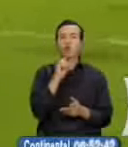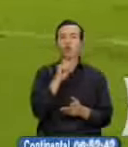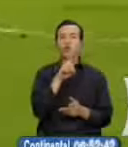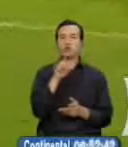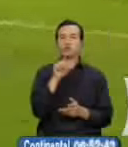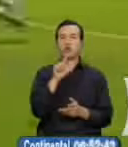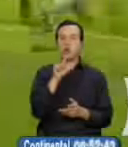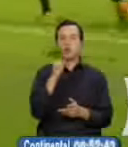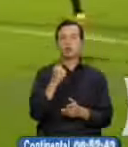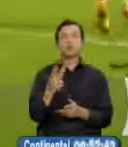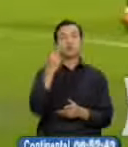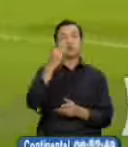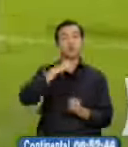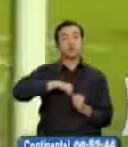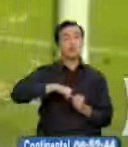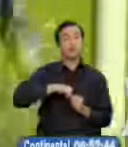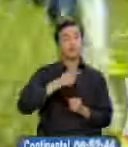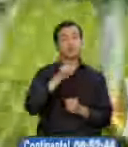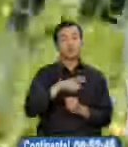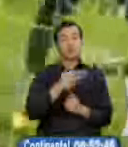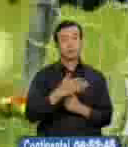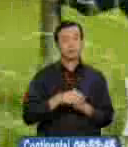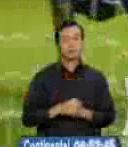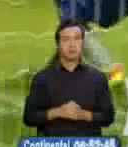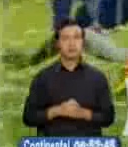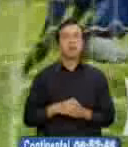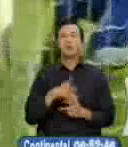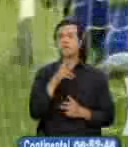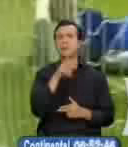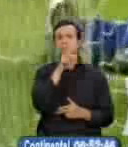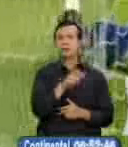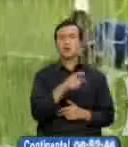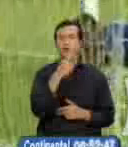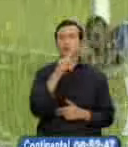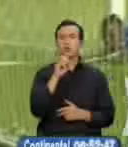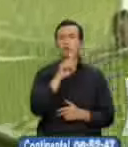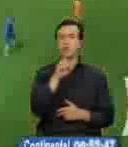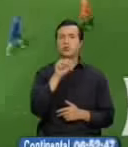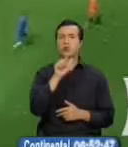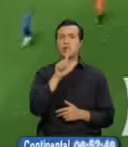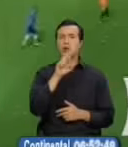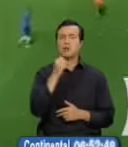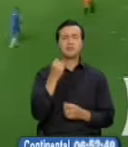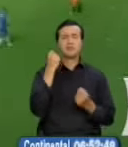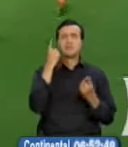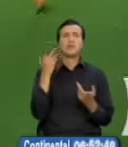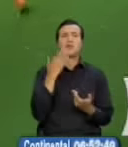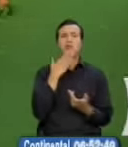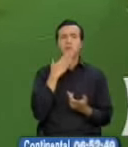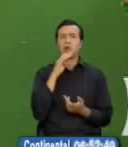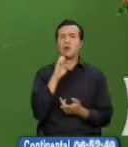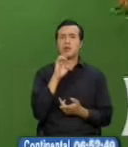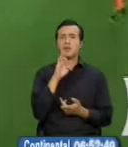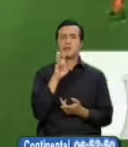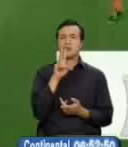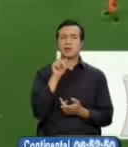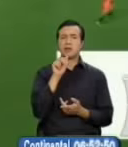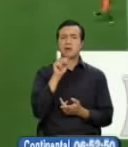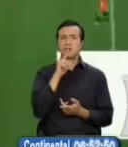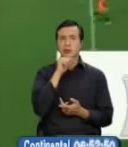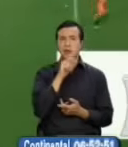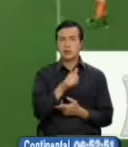quien hizo dos en este partido. El rebote que le queda. El mismo González, y es increíble cómo no recibe Esteban Drer la asistencia por parte